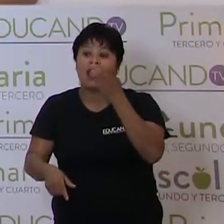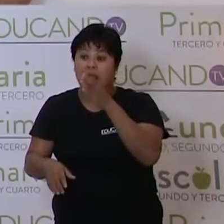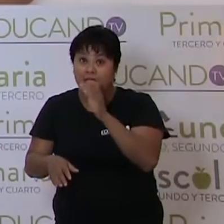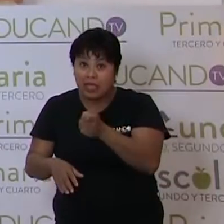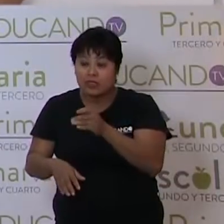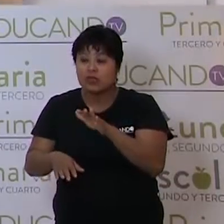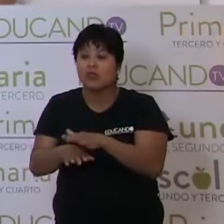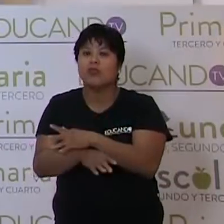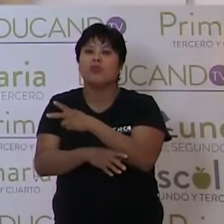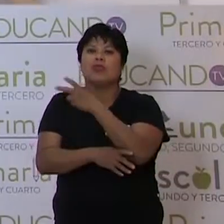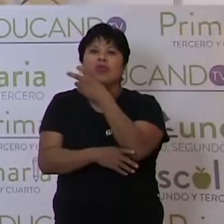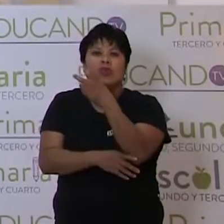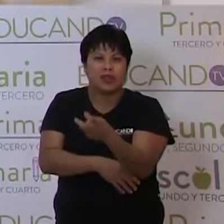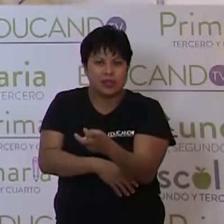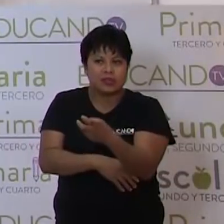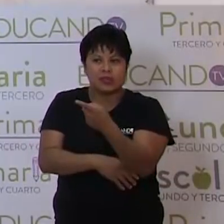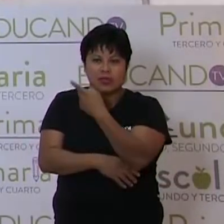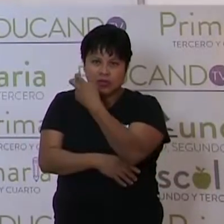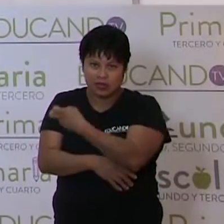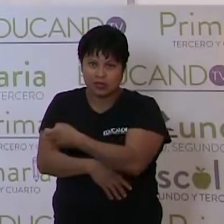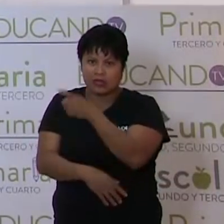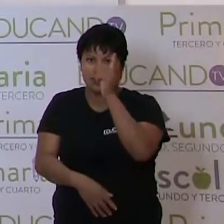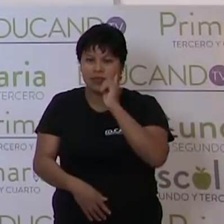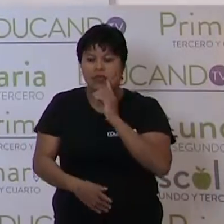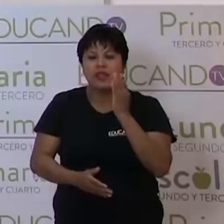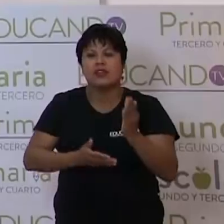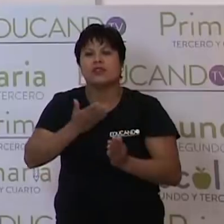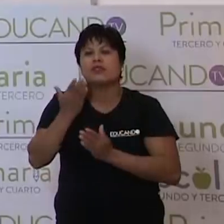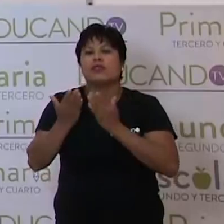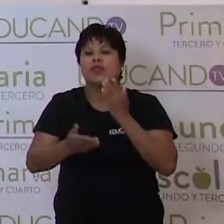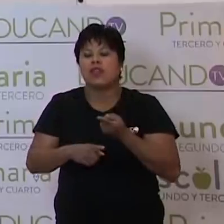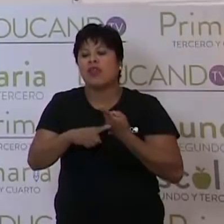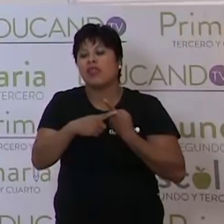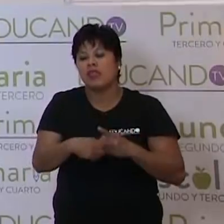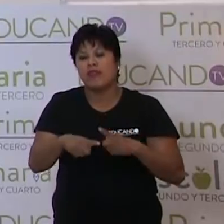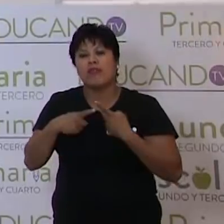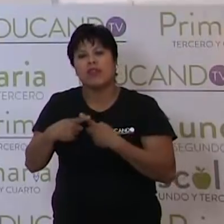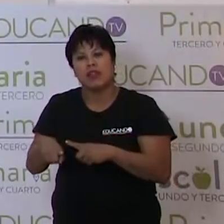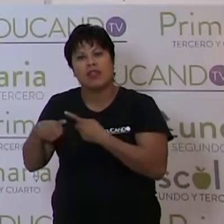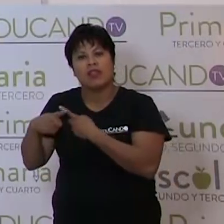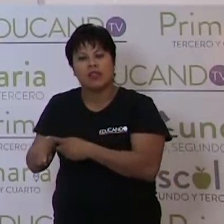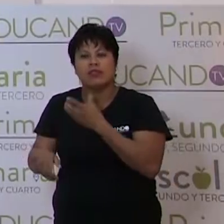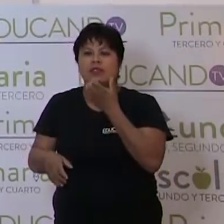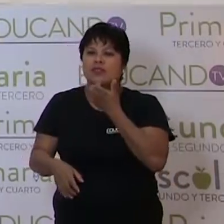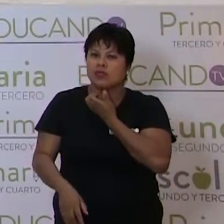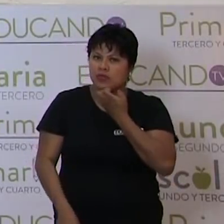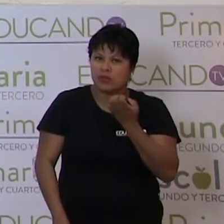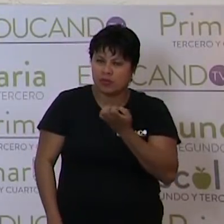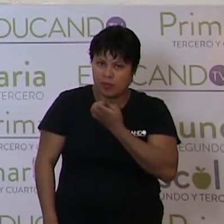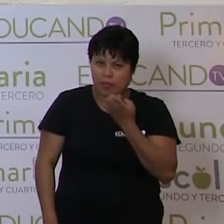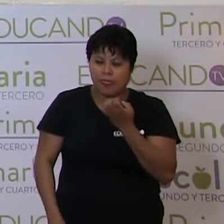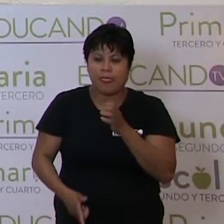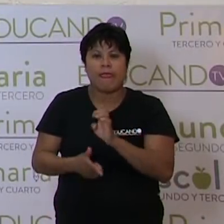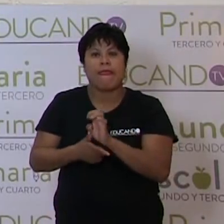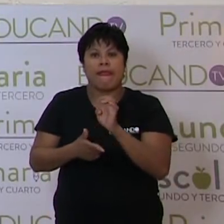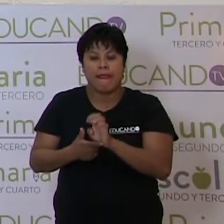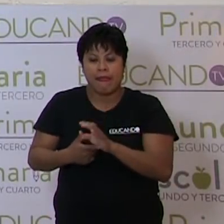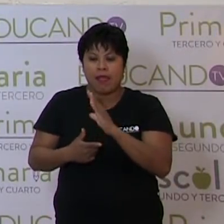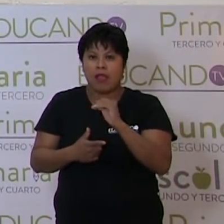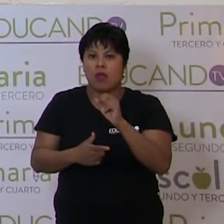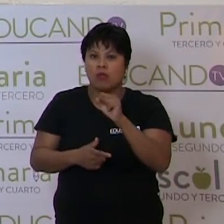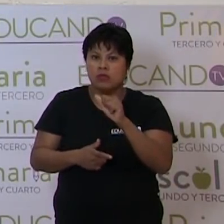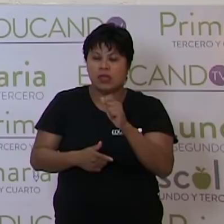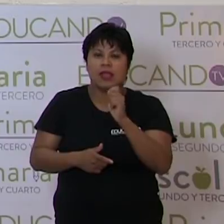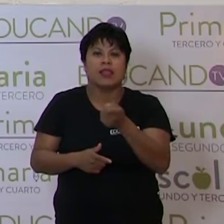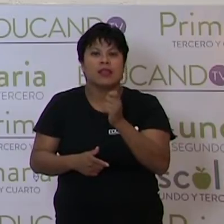motivo ella ha estudiado en varias escuelas. Entonces aquí, la causa es